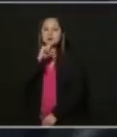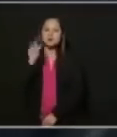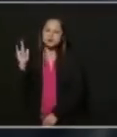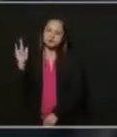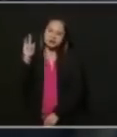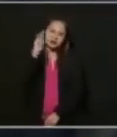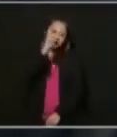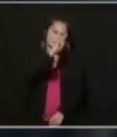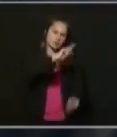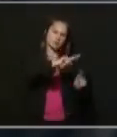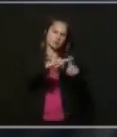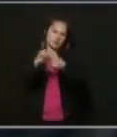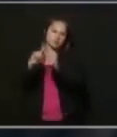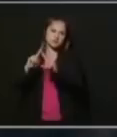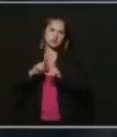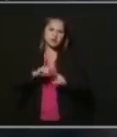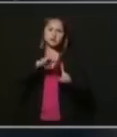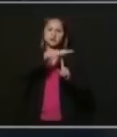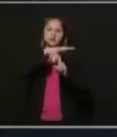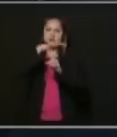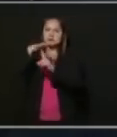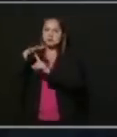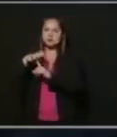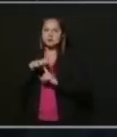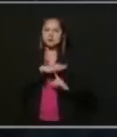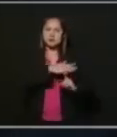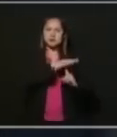aviones y de helicópteros que eran